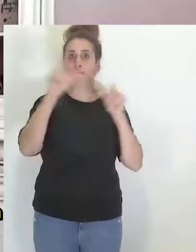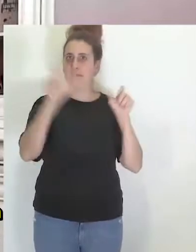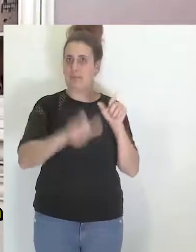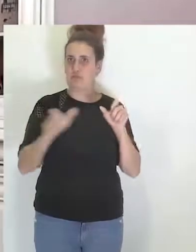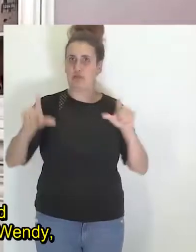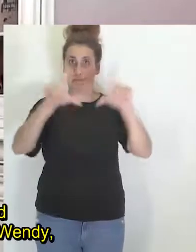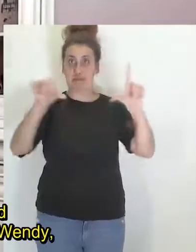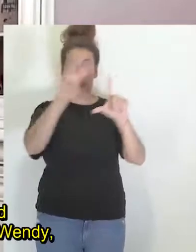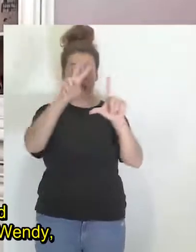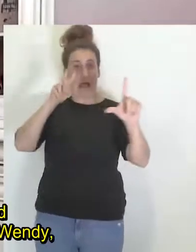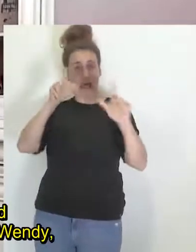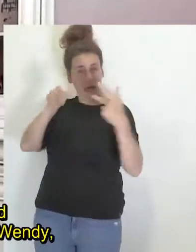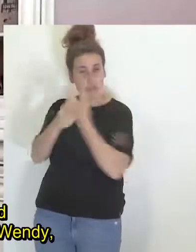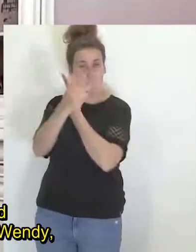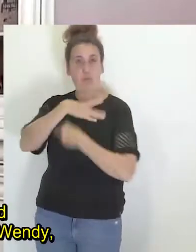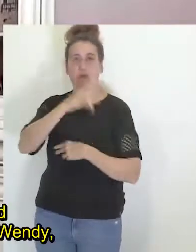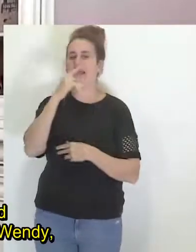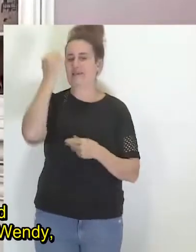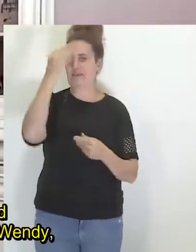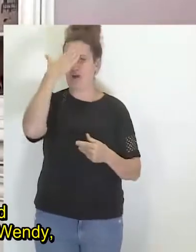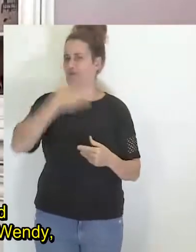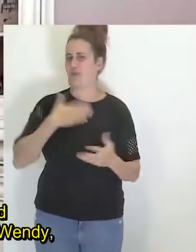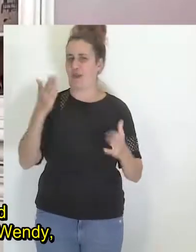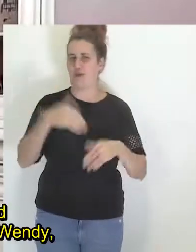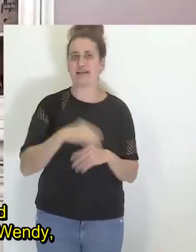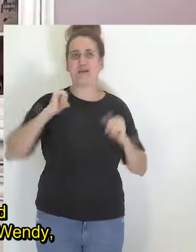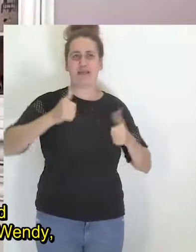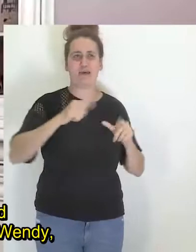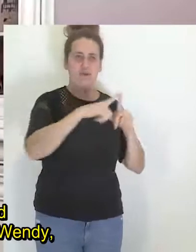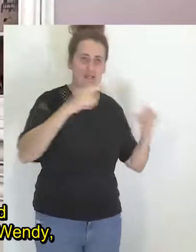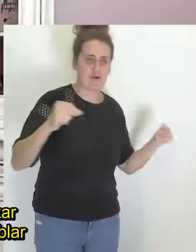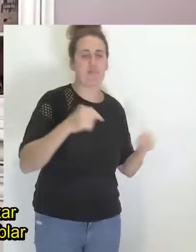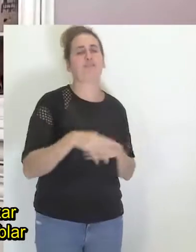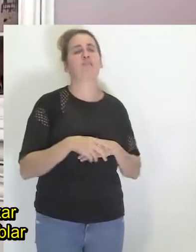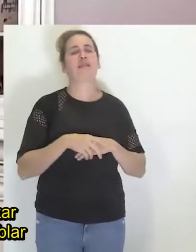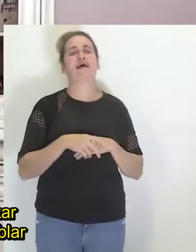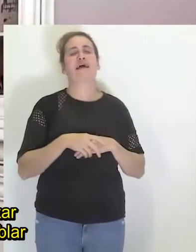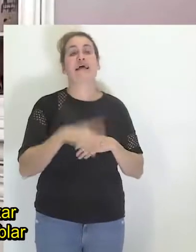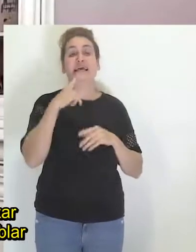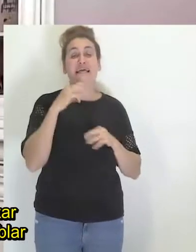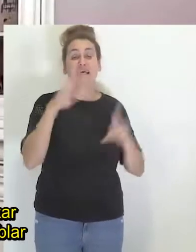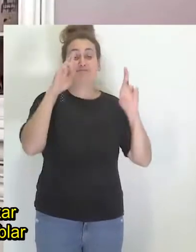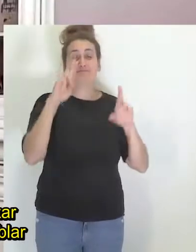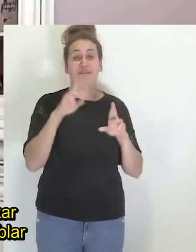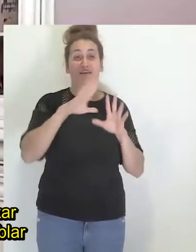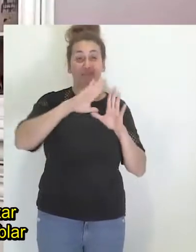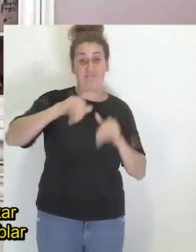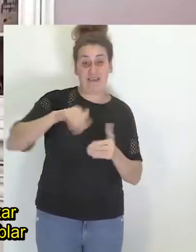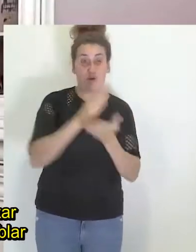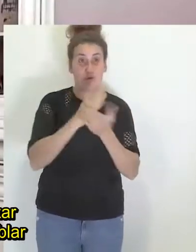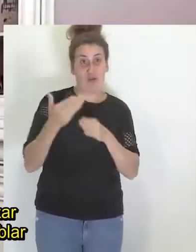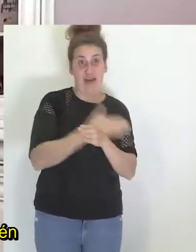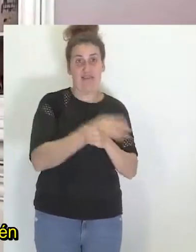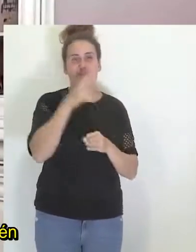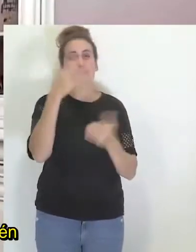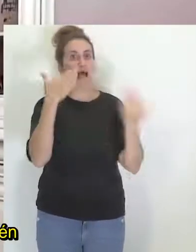la pantalla. Y creo que no es casualidad que empecemos con Nicaragua, Wendy, y espero que antes de finalizar el curso podamos volver a